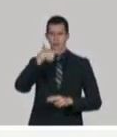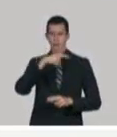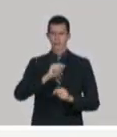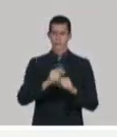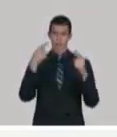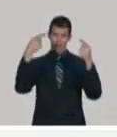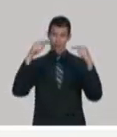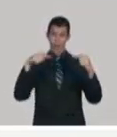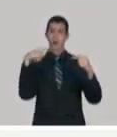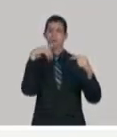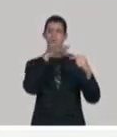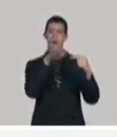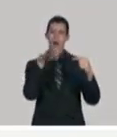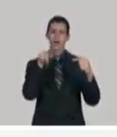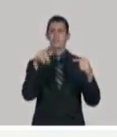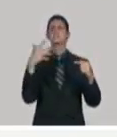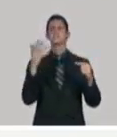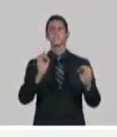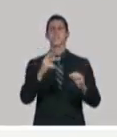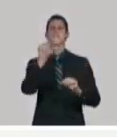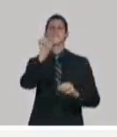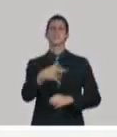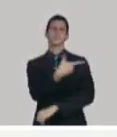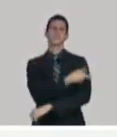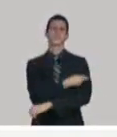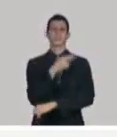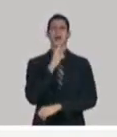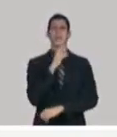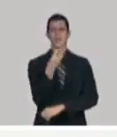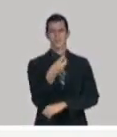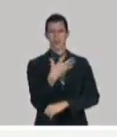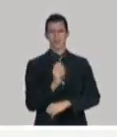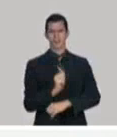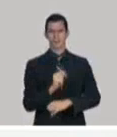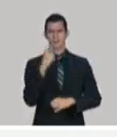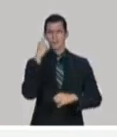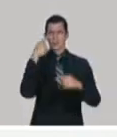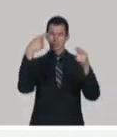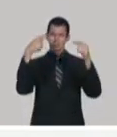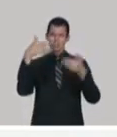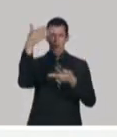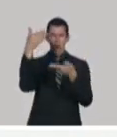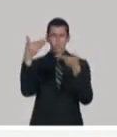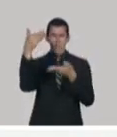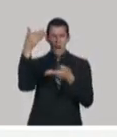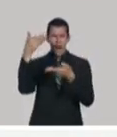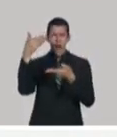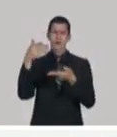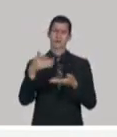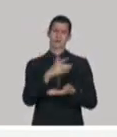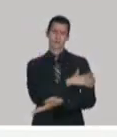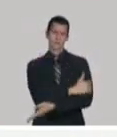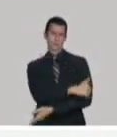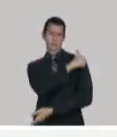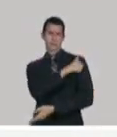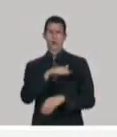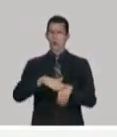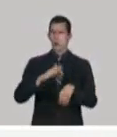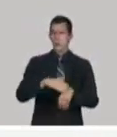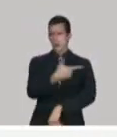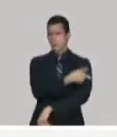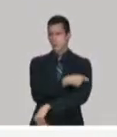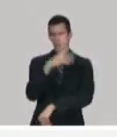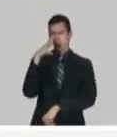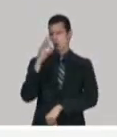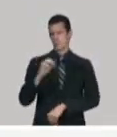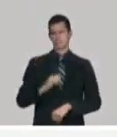grupo que recibe a la hipertensión es menor que en el grupo que recibió placebo lo que nos habló a favor de que esta hipertensión no está relacionada exactamente en el producto sino con el acto